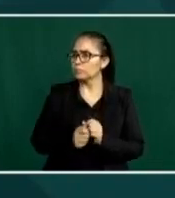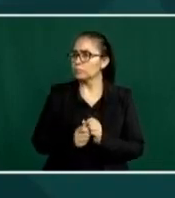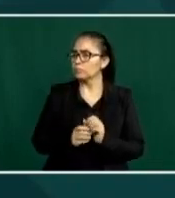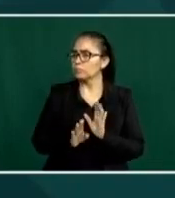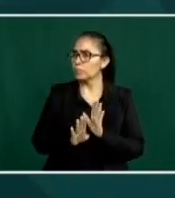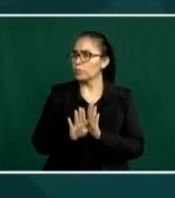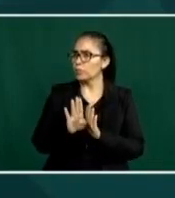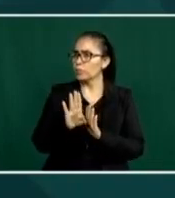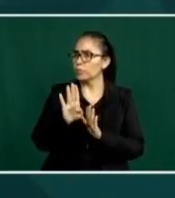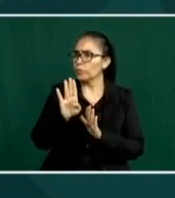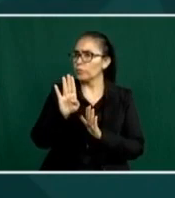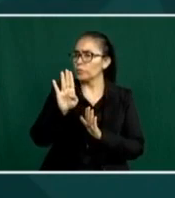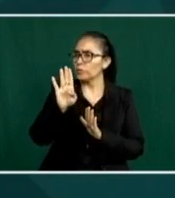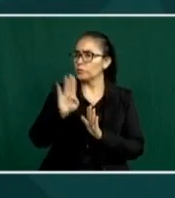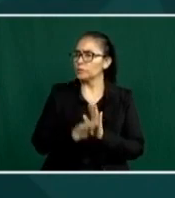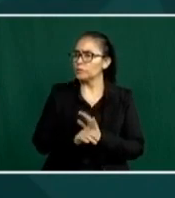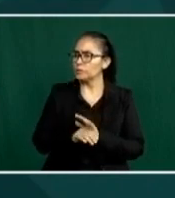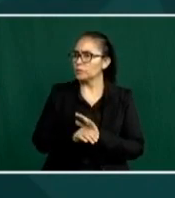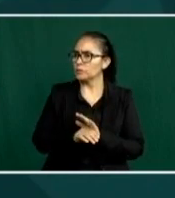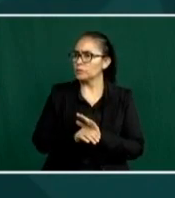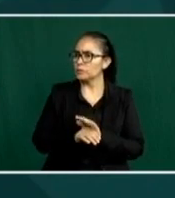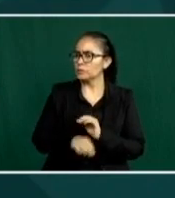no de decrecimiento.